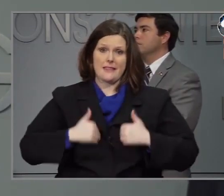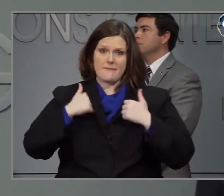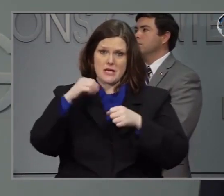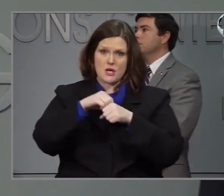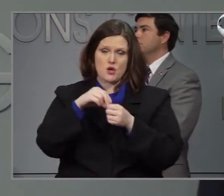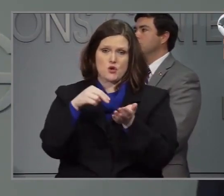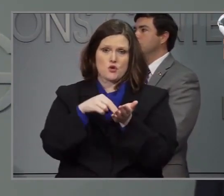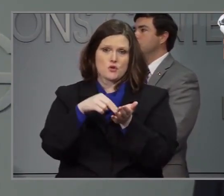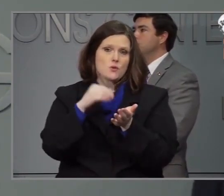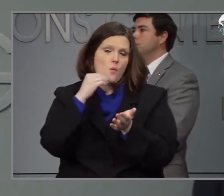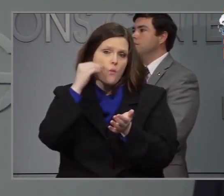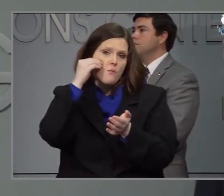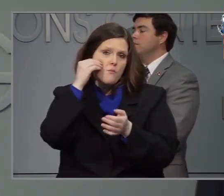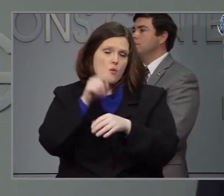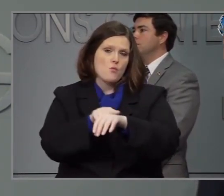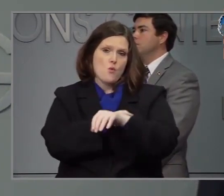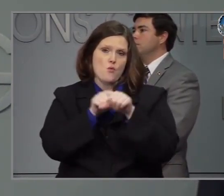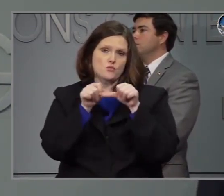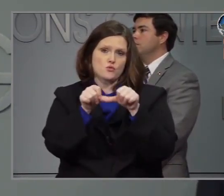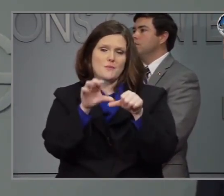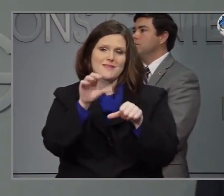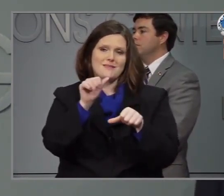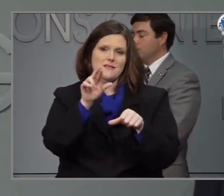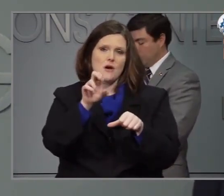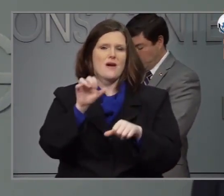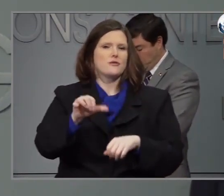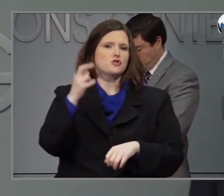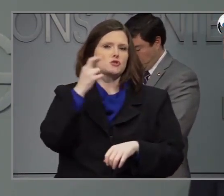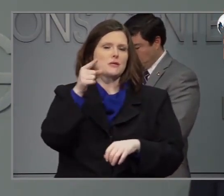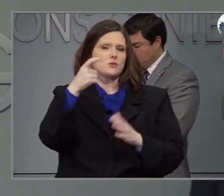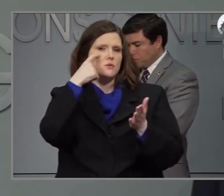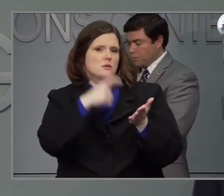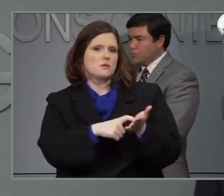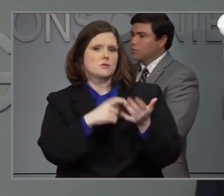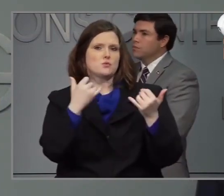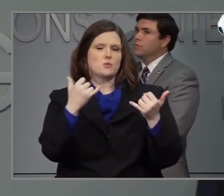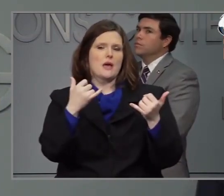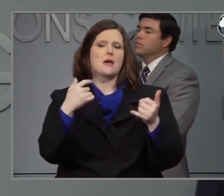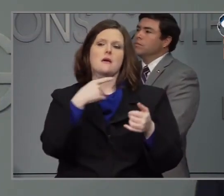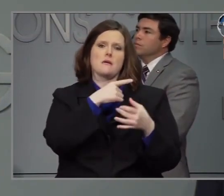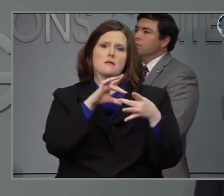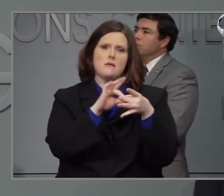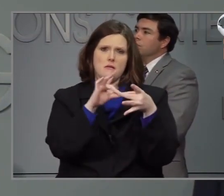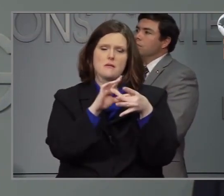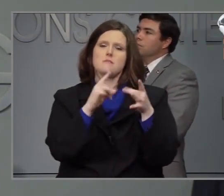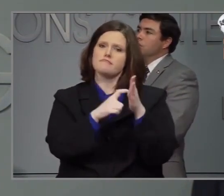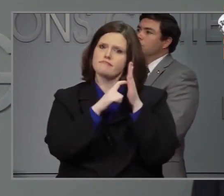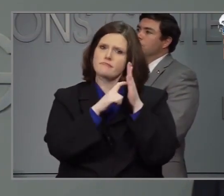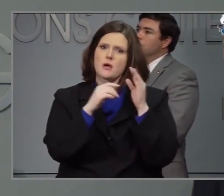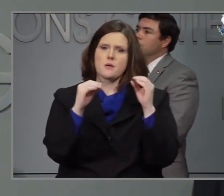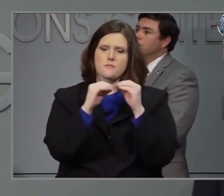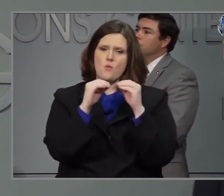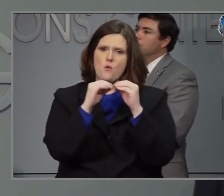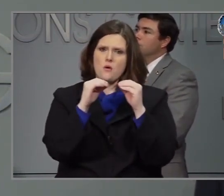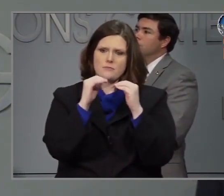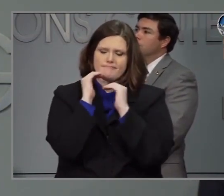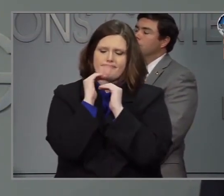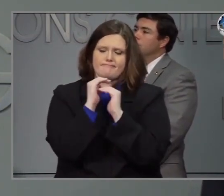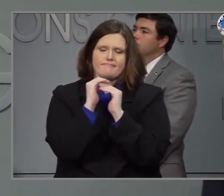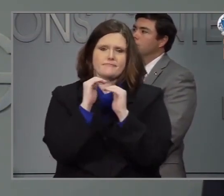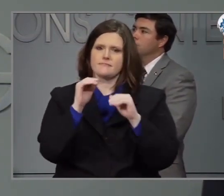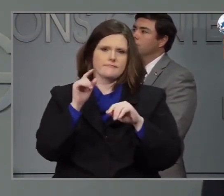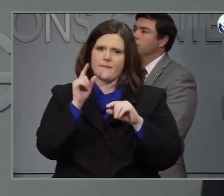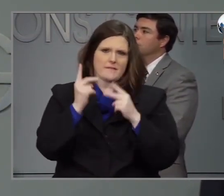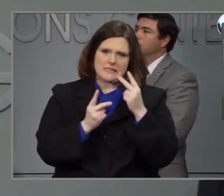las personas que viven en asilos o instalaciones de cuidado a largo plazo como ustedes vieron en la orden f la